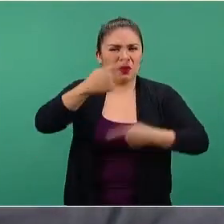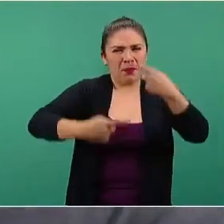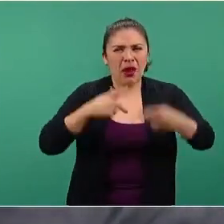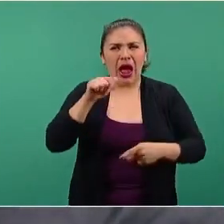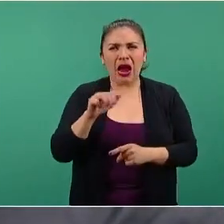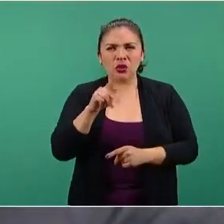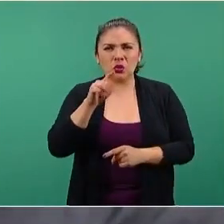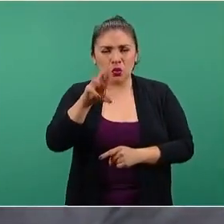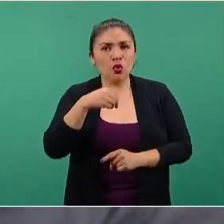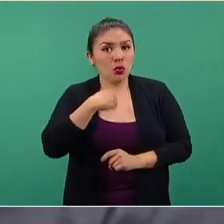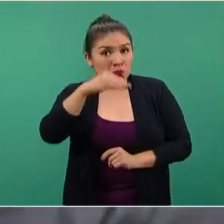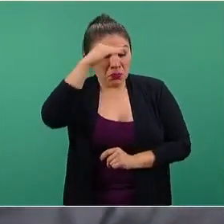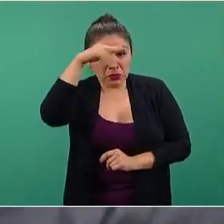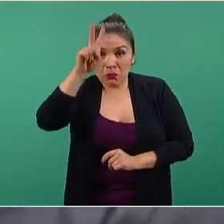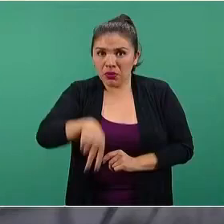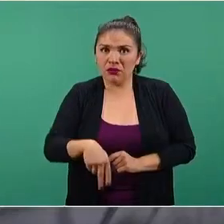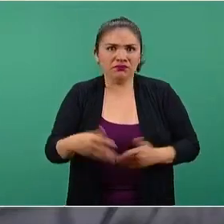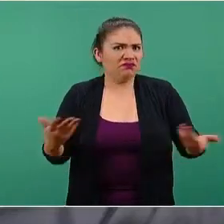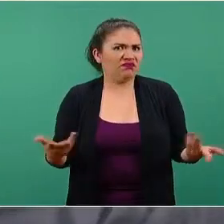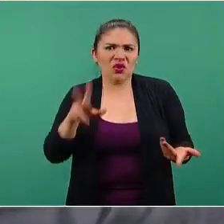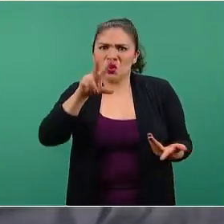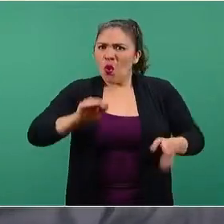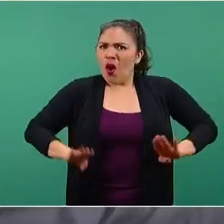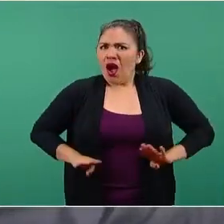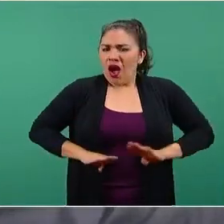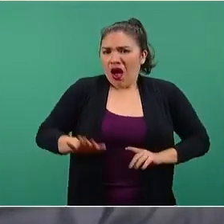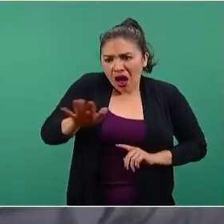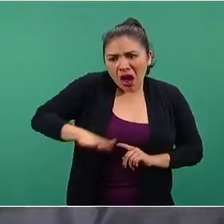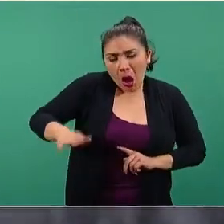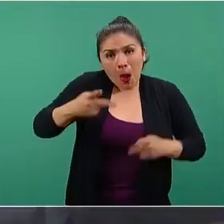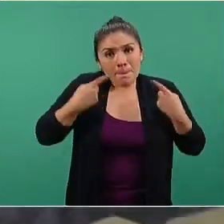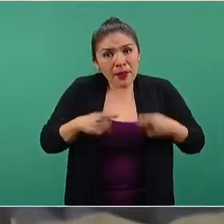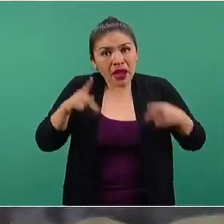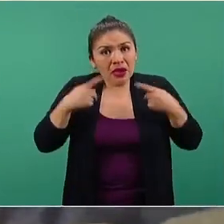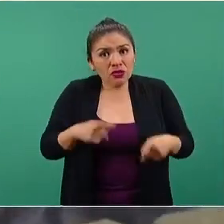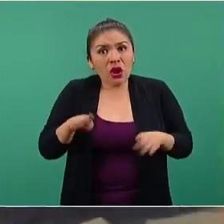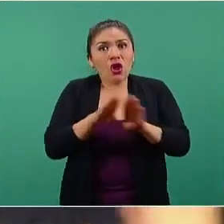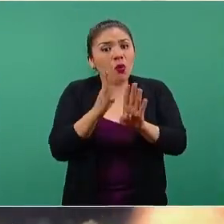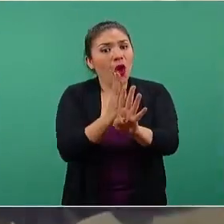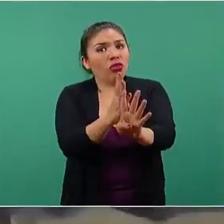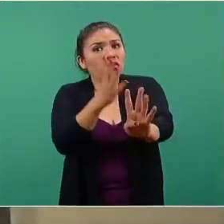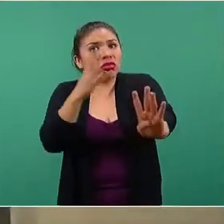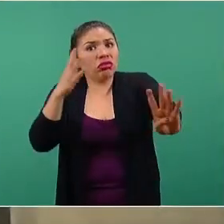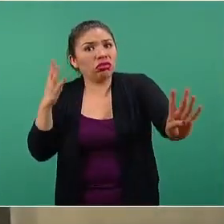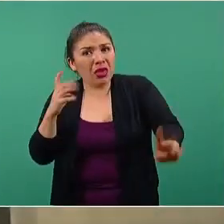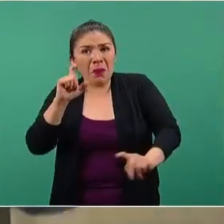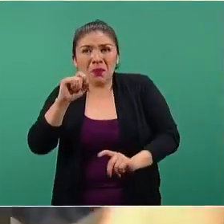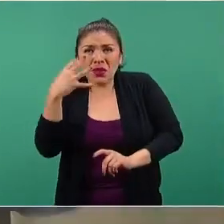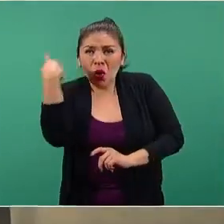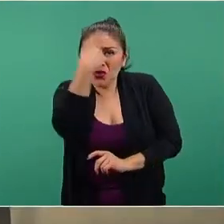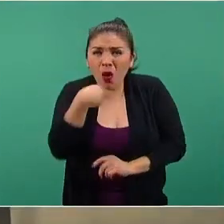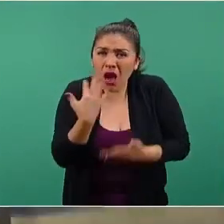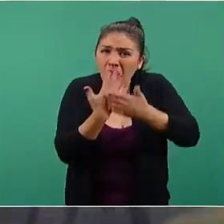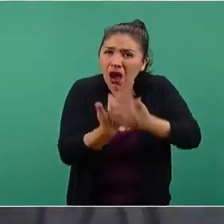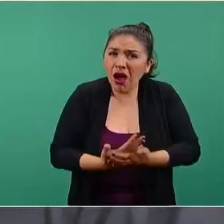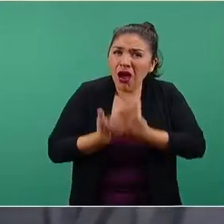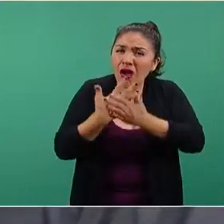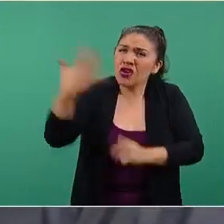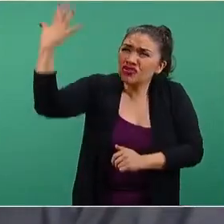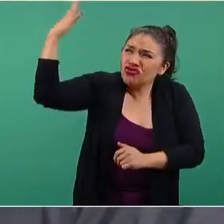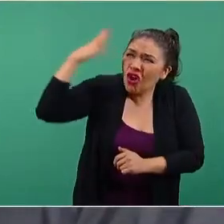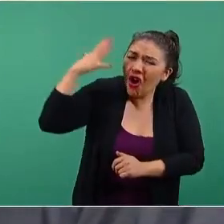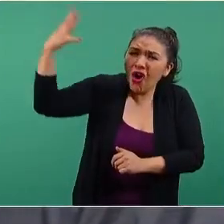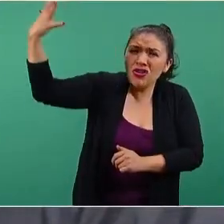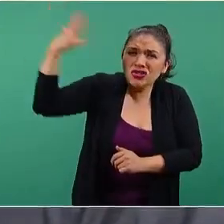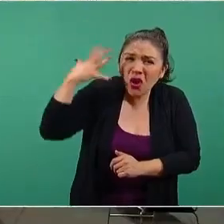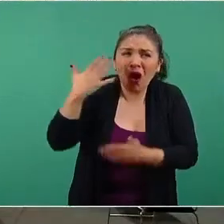Contreras. Nos parece totalmente inconveniente que a la población se le ponga a hacer fila por 24 horas en el sol y